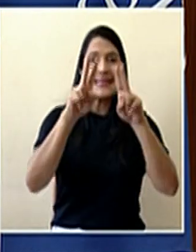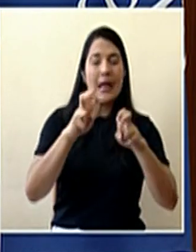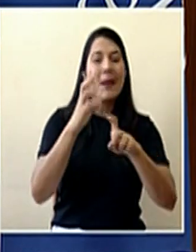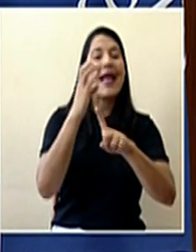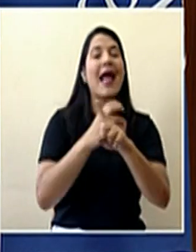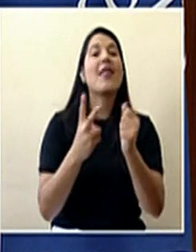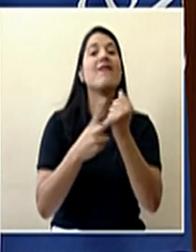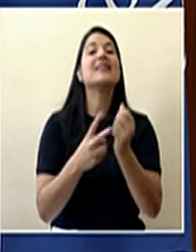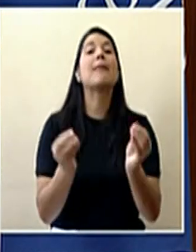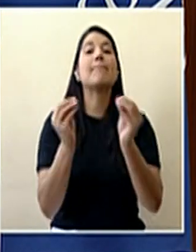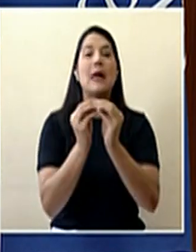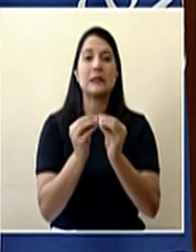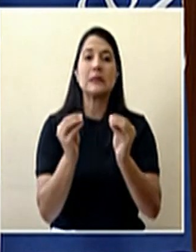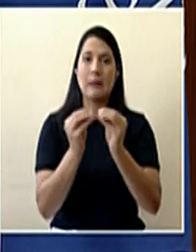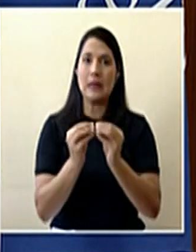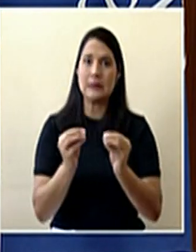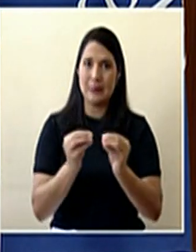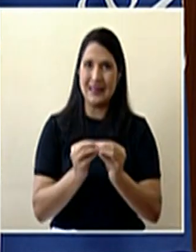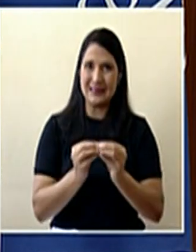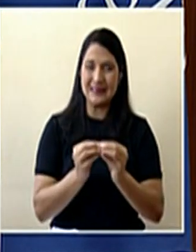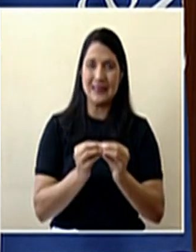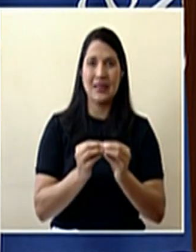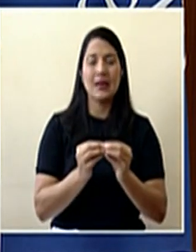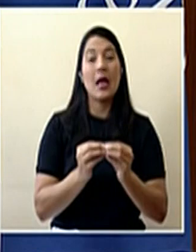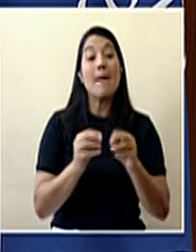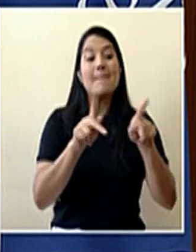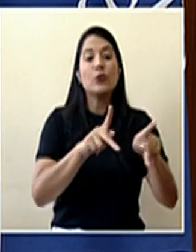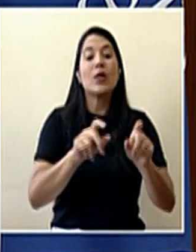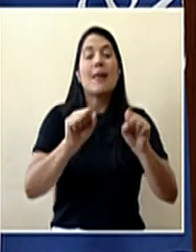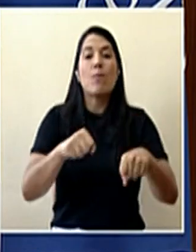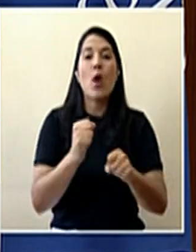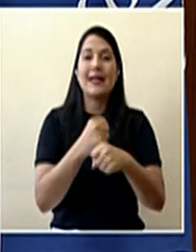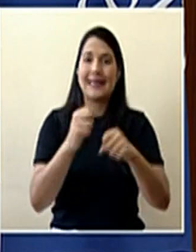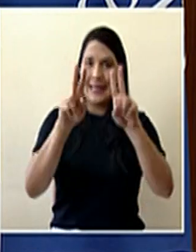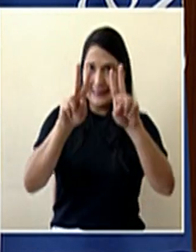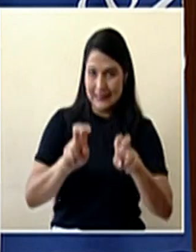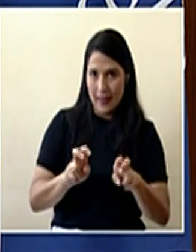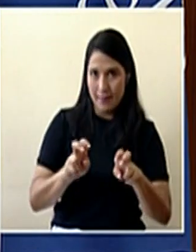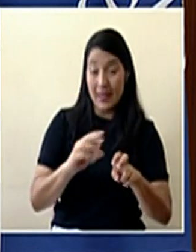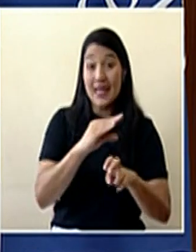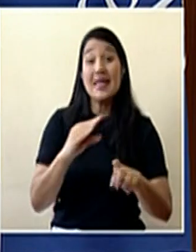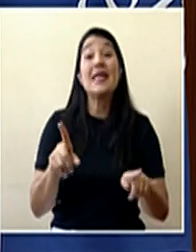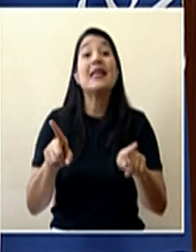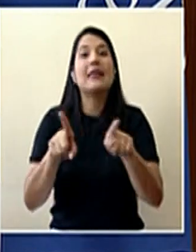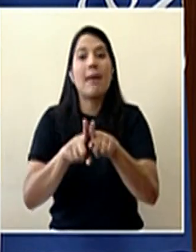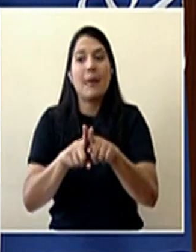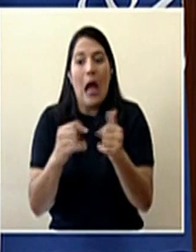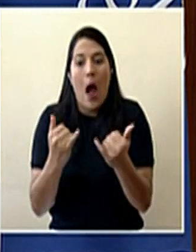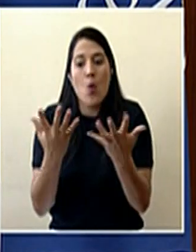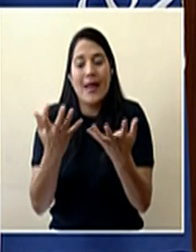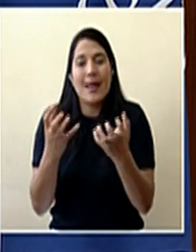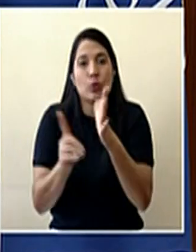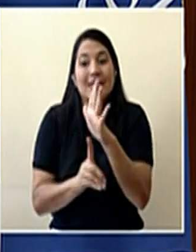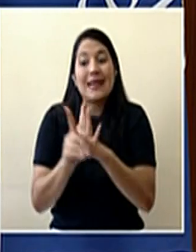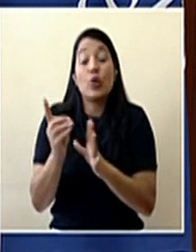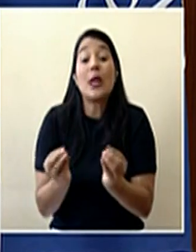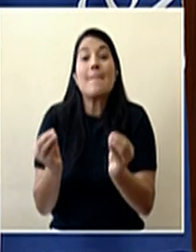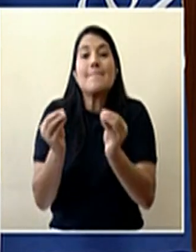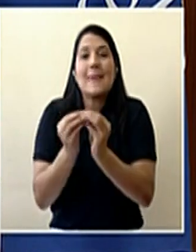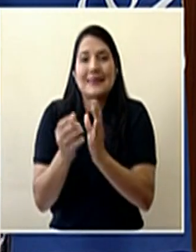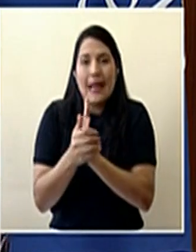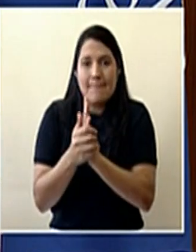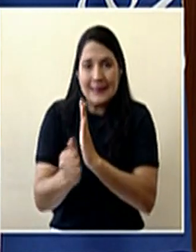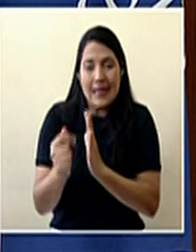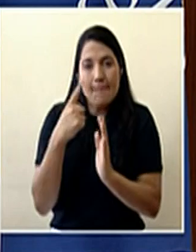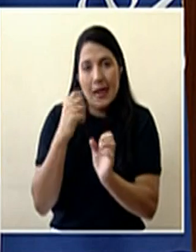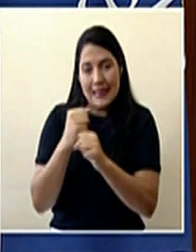nosotros. Y también que estamos haciendo este tipo de aumento en la capacidad de muestreo, de análisis de los sitios centinela que están, ya dijimos,